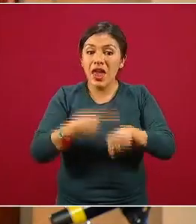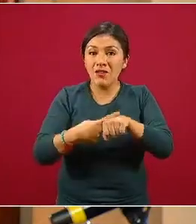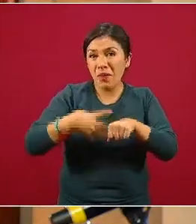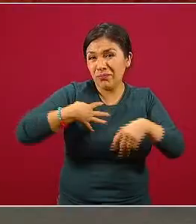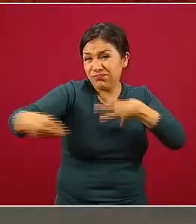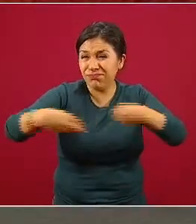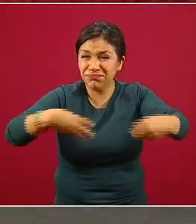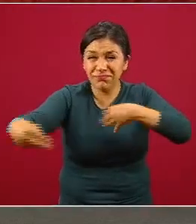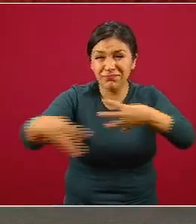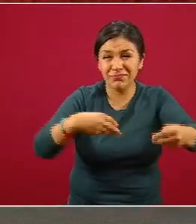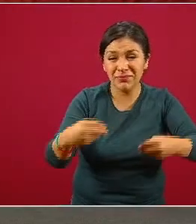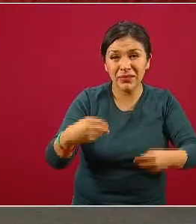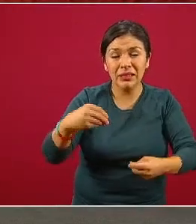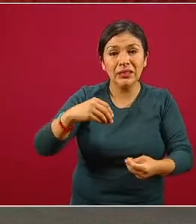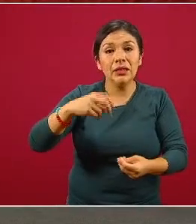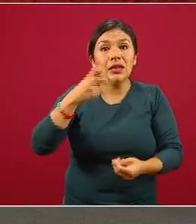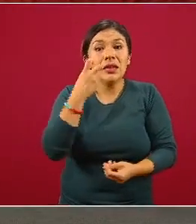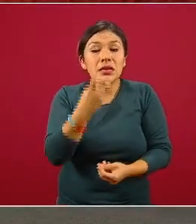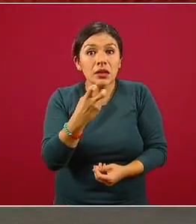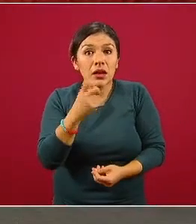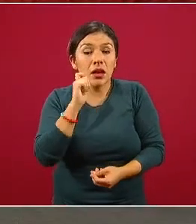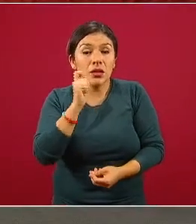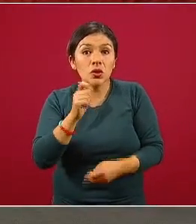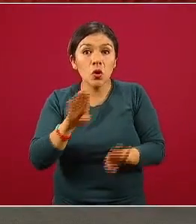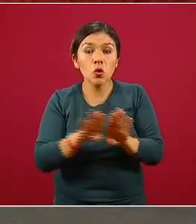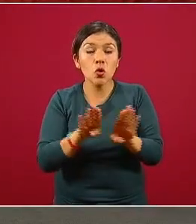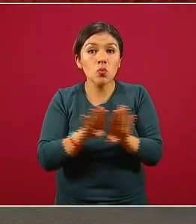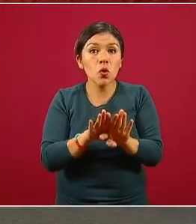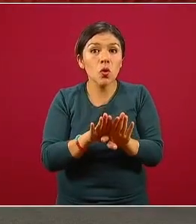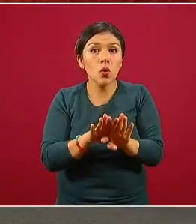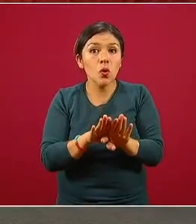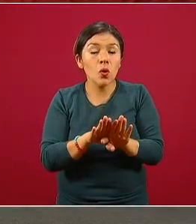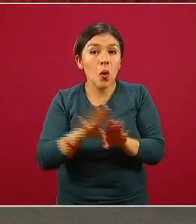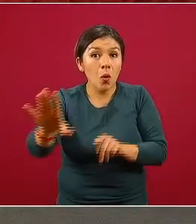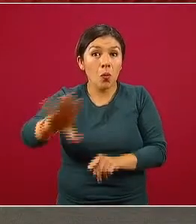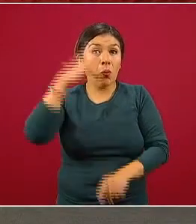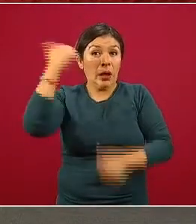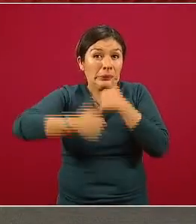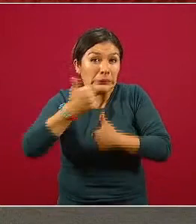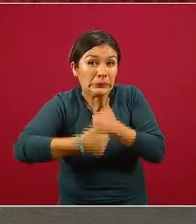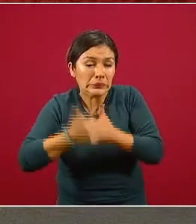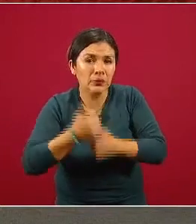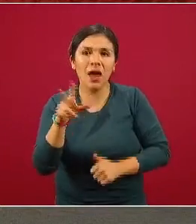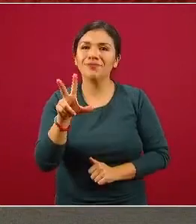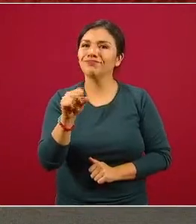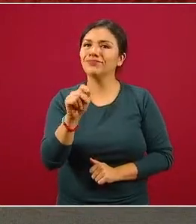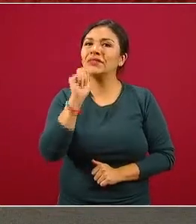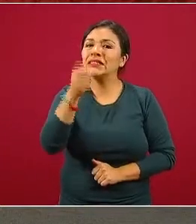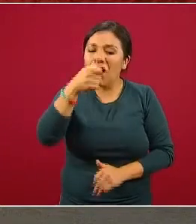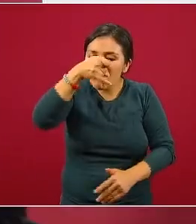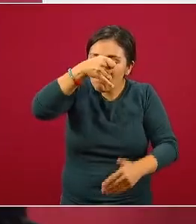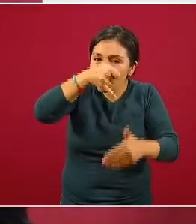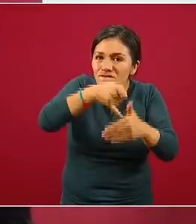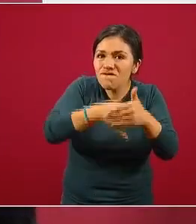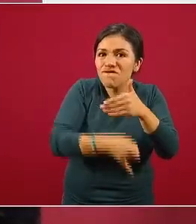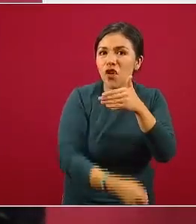pandemia, no es una carrera de velocidad, es una carrera de fondo.